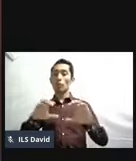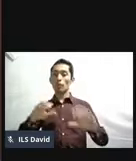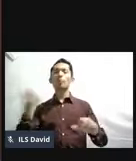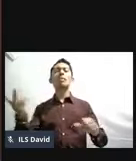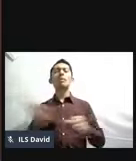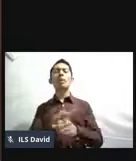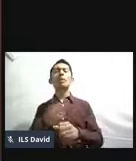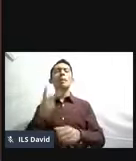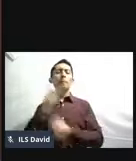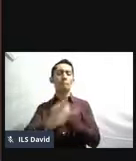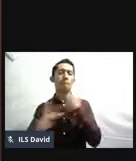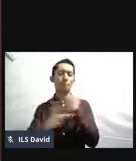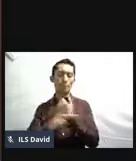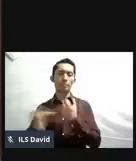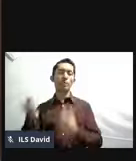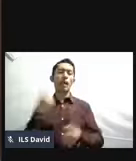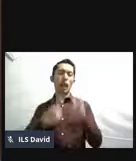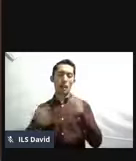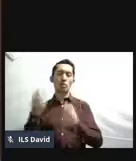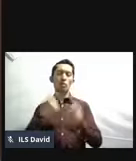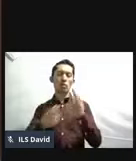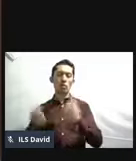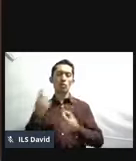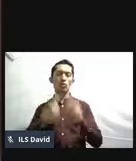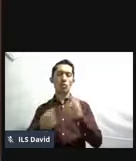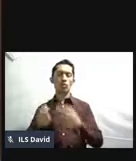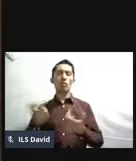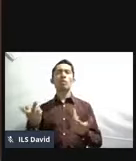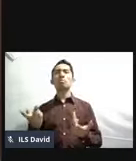aquellos países donde está